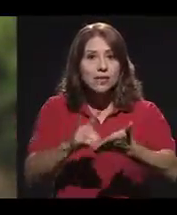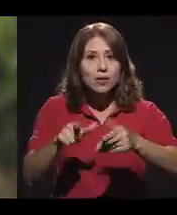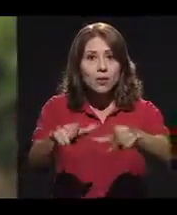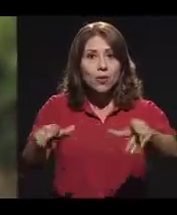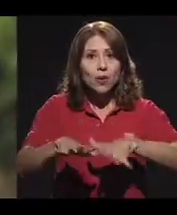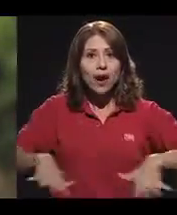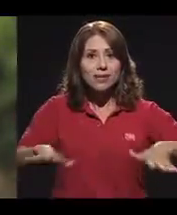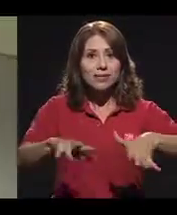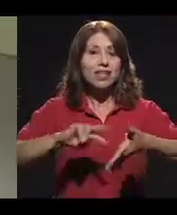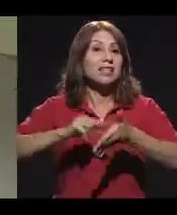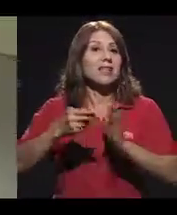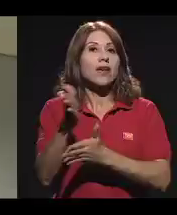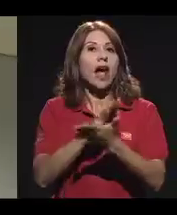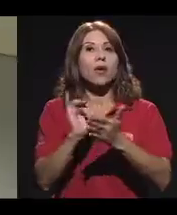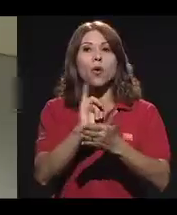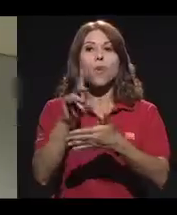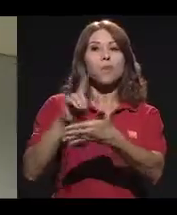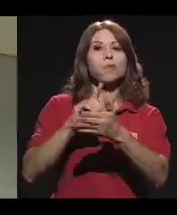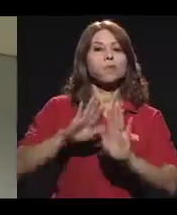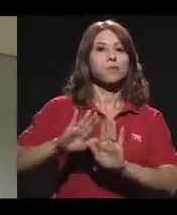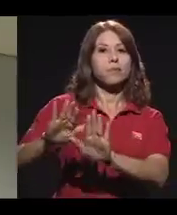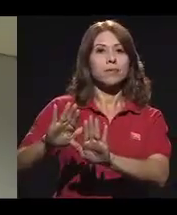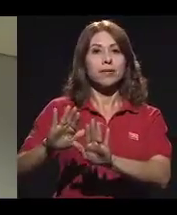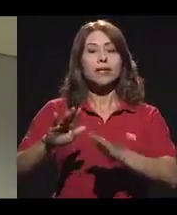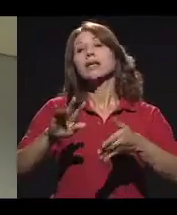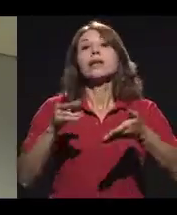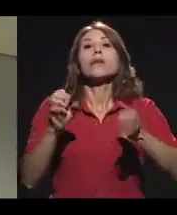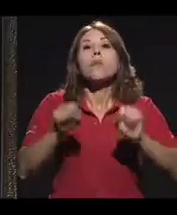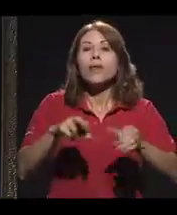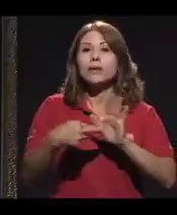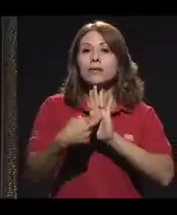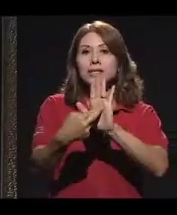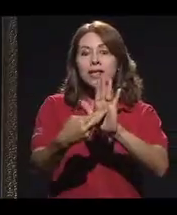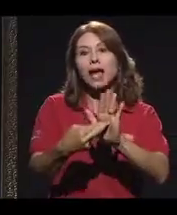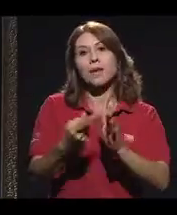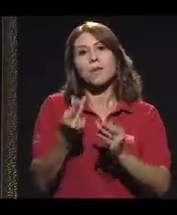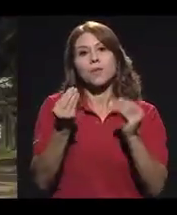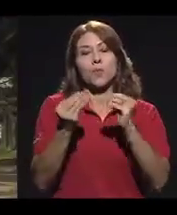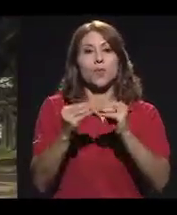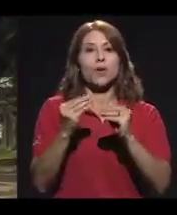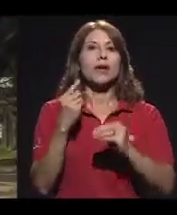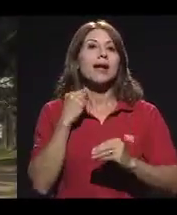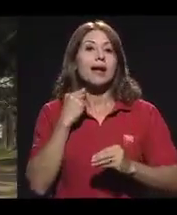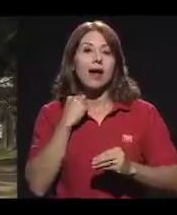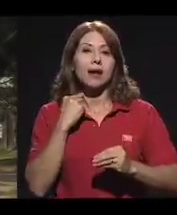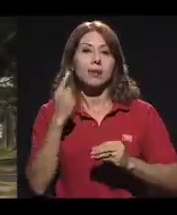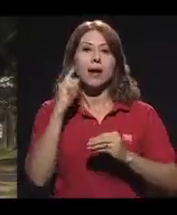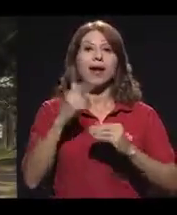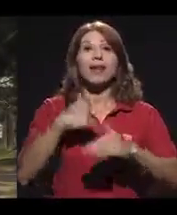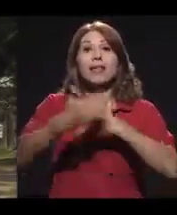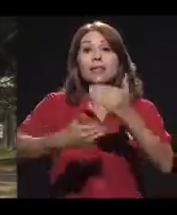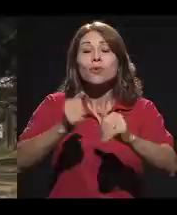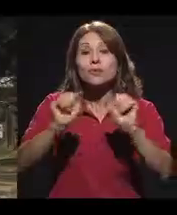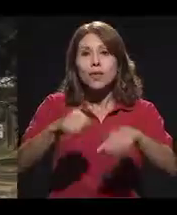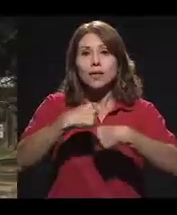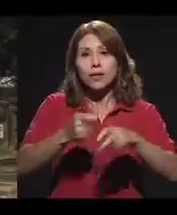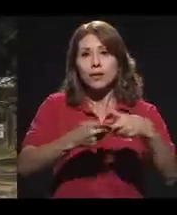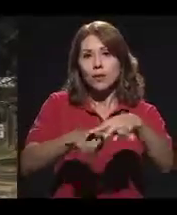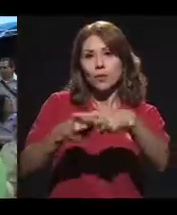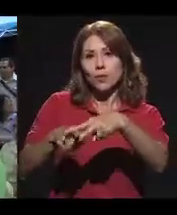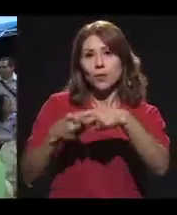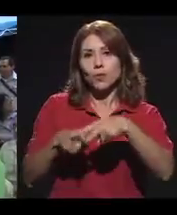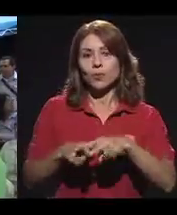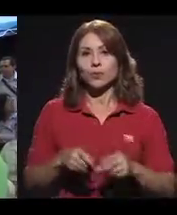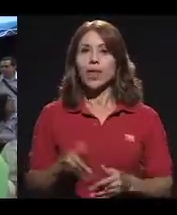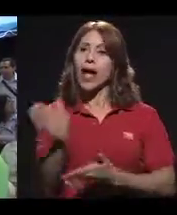es excluyente y puede representarle altas sumas económicas en adaptaciones posteriores. Hay varios tabúes,